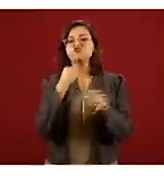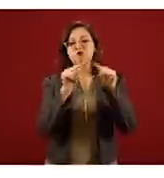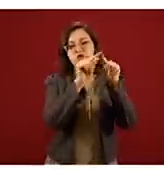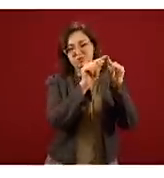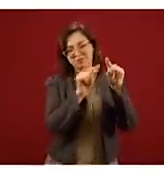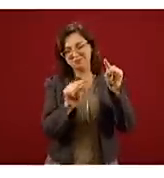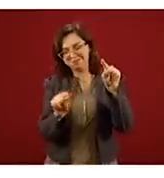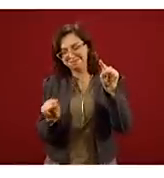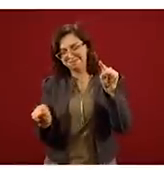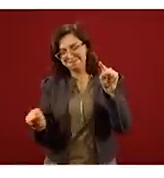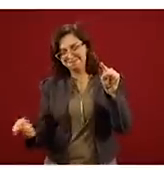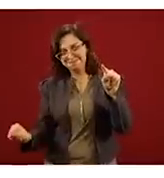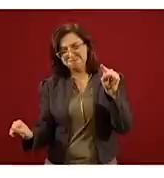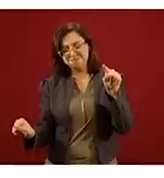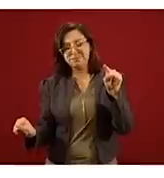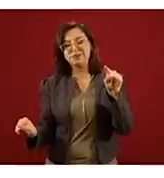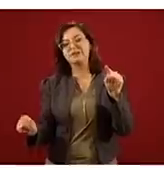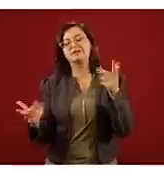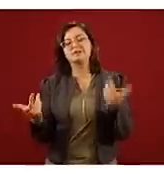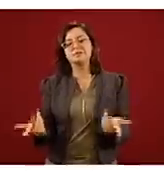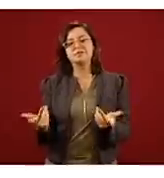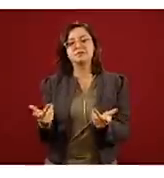el orden de los